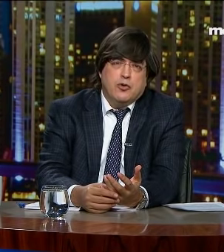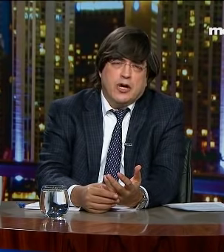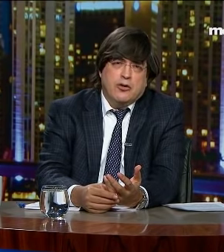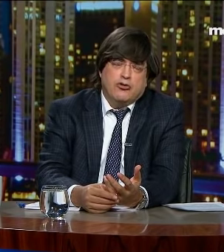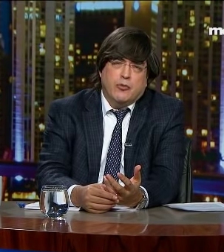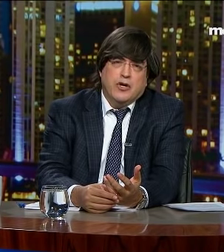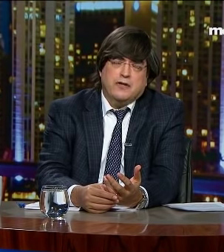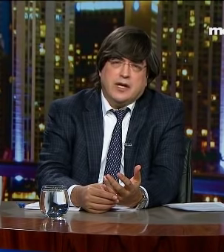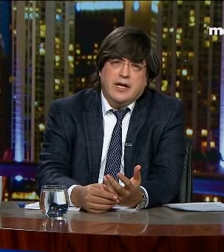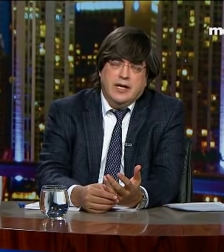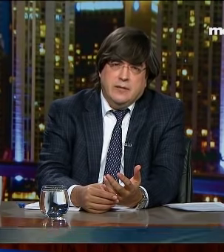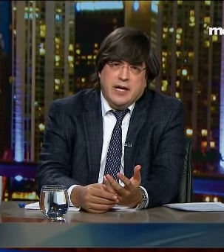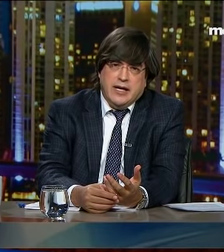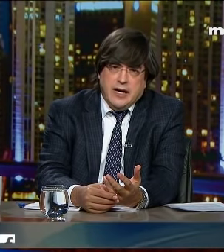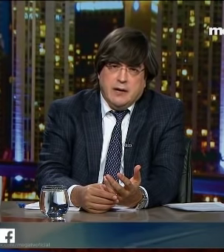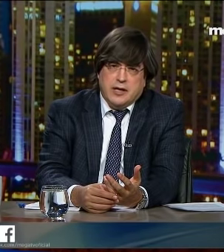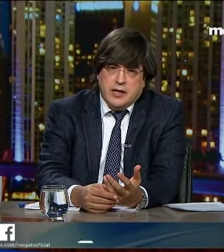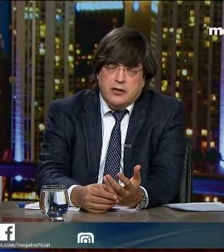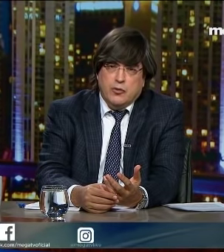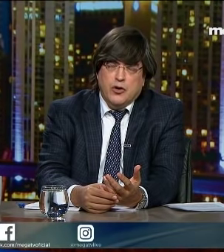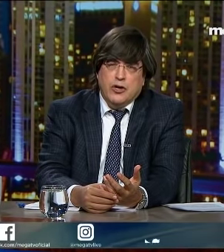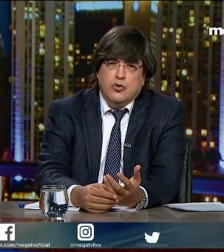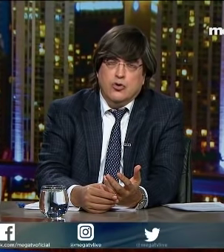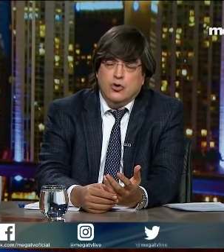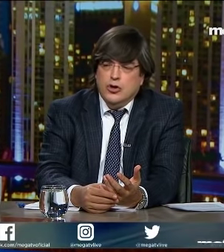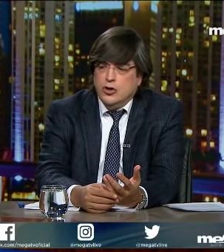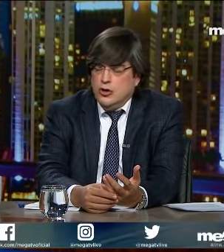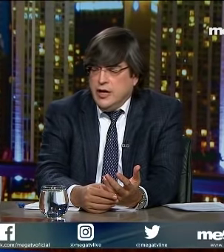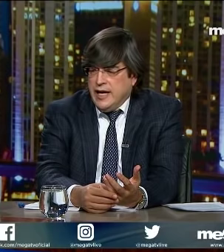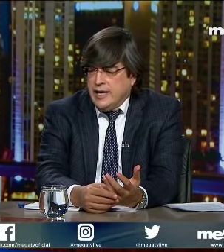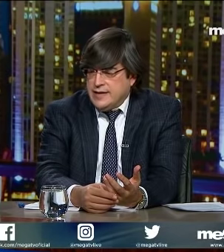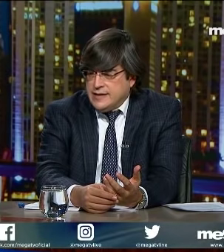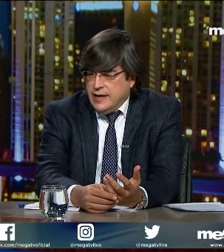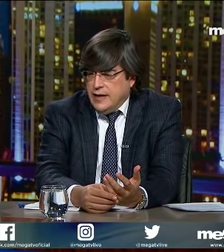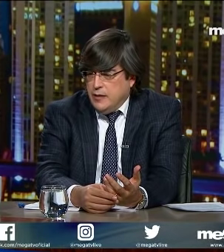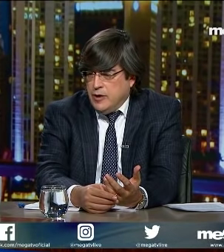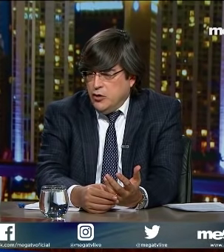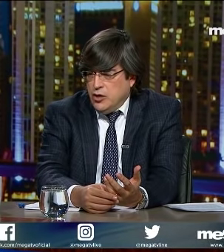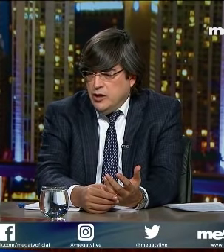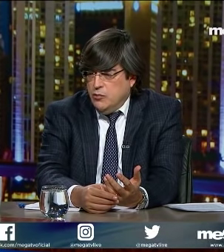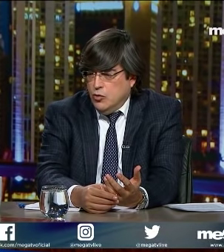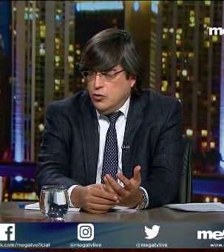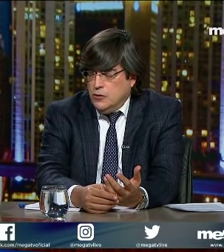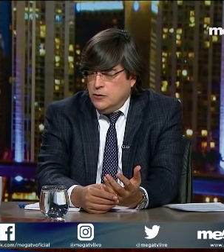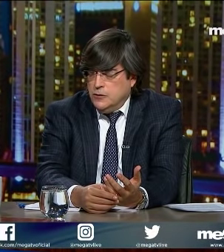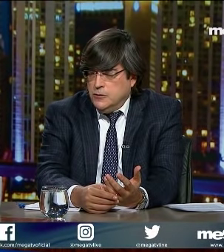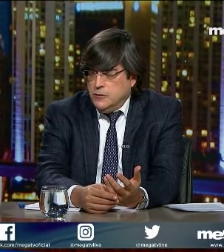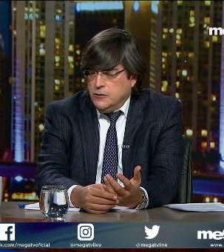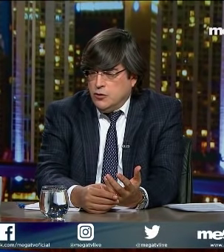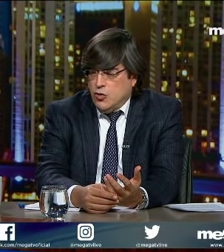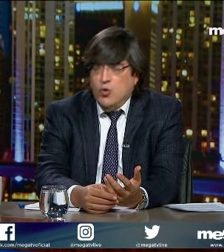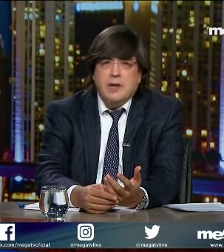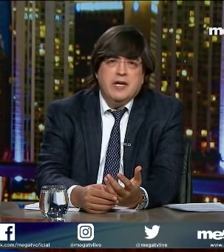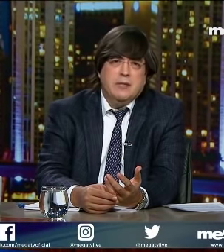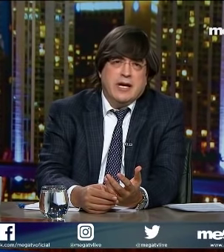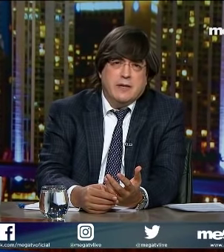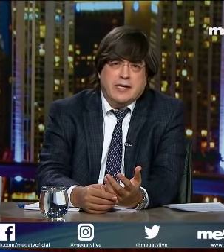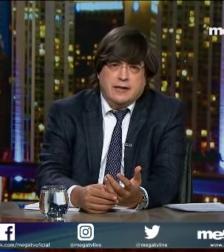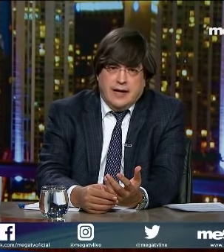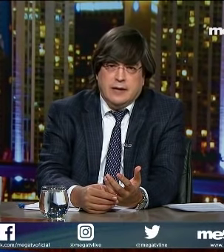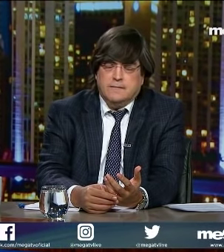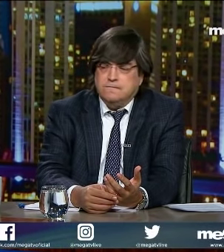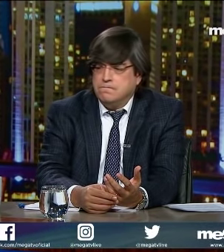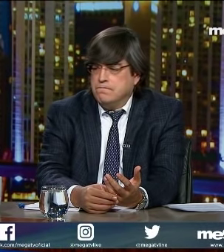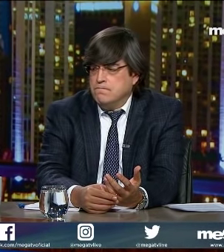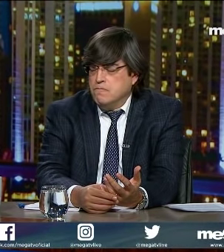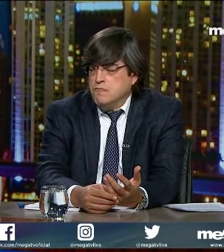que ir porque no se puede ser libre allá, ¿verdad? No puede uno ejercer el periodismo con una mínima